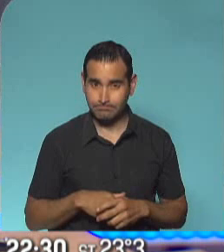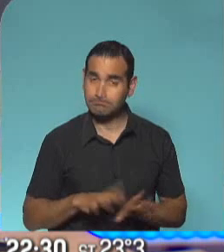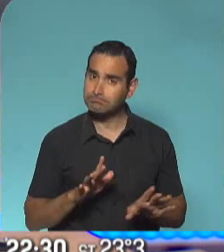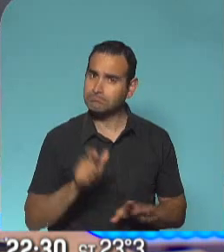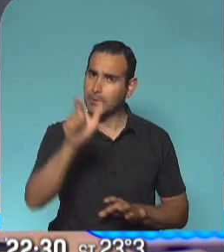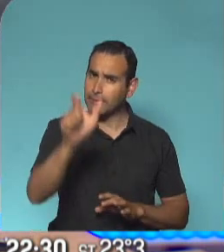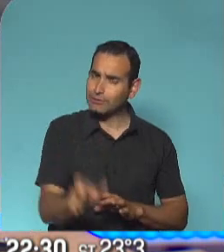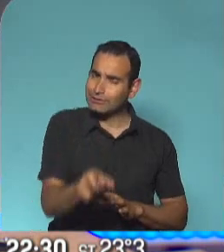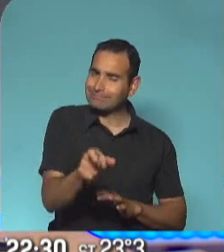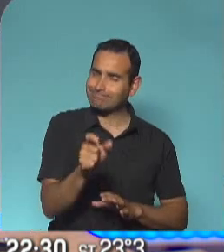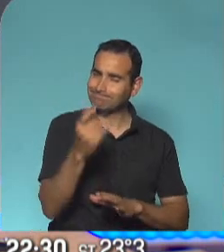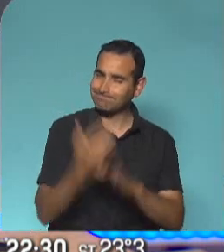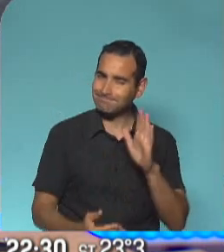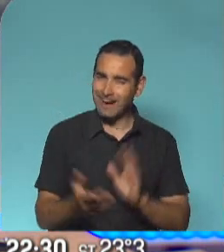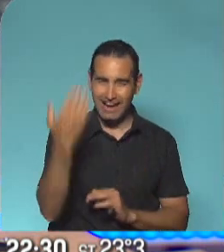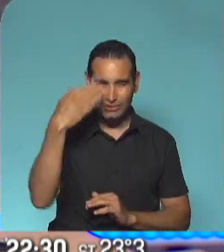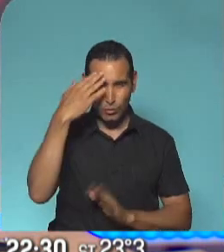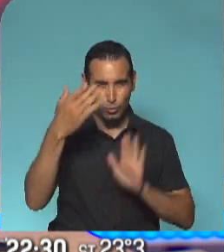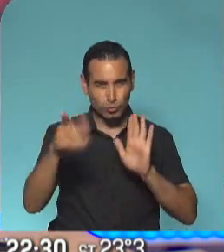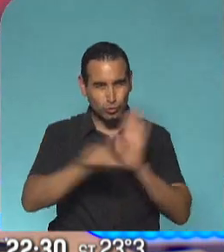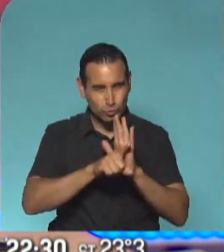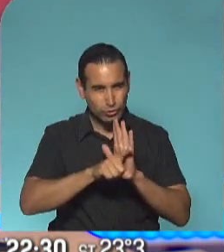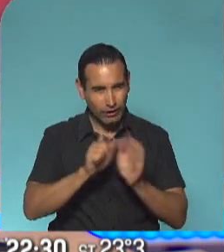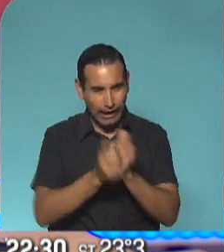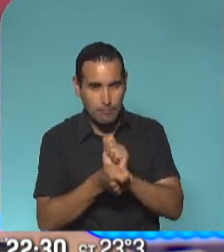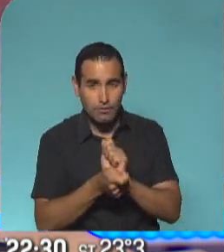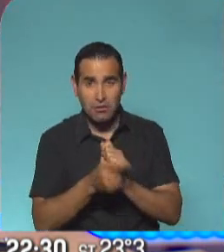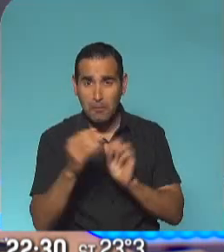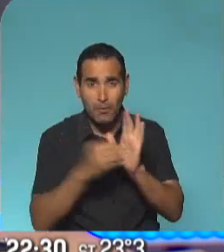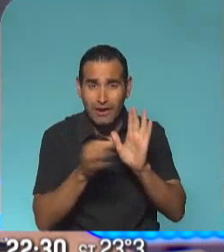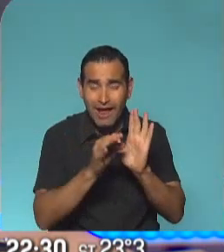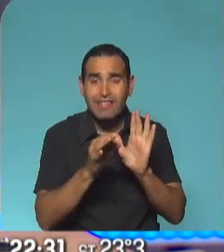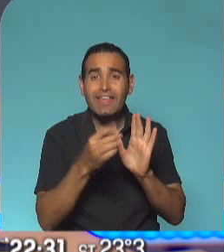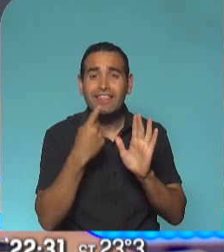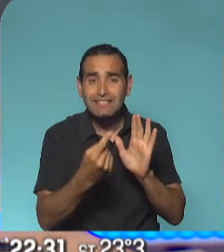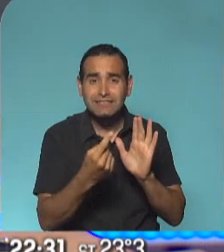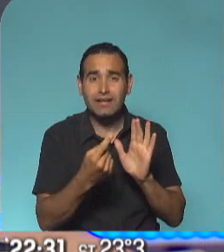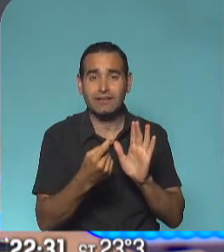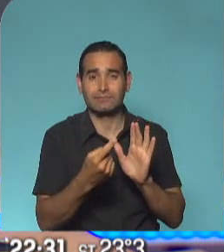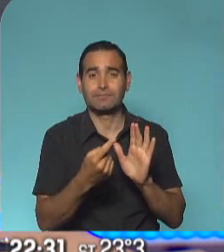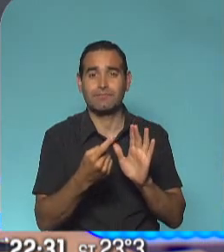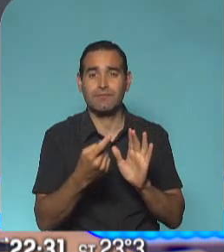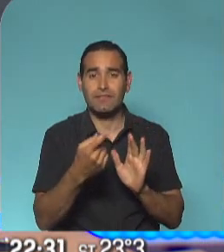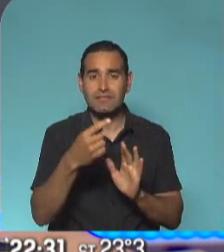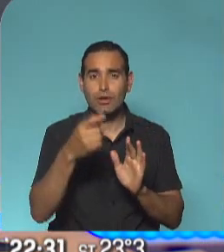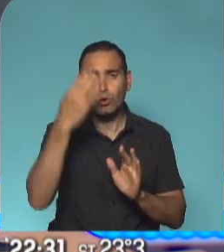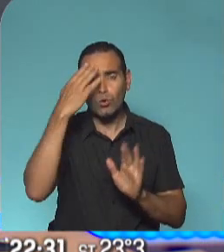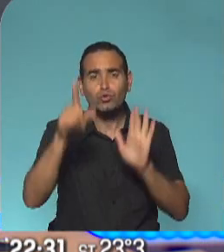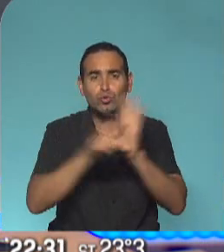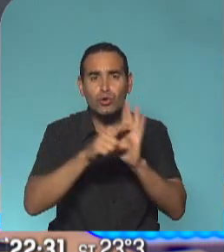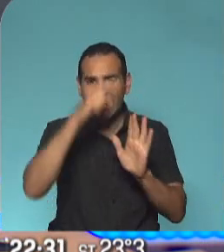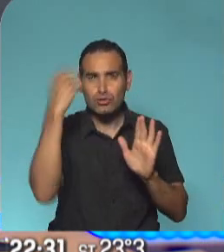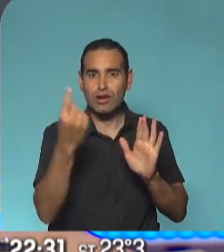los errores que cometieron cuando reformaron la Constitución. No pusieron que debía ser nacional, es decir, que debía